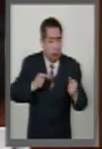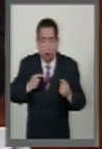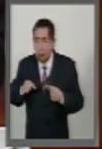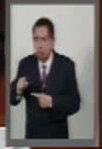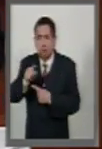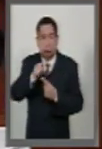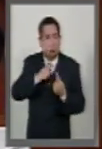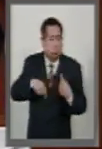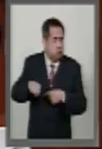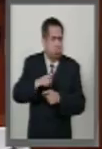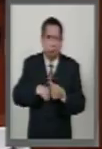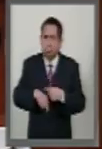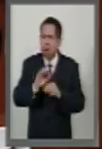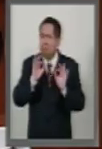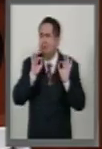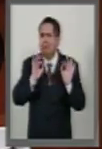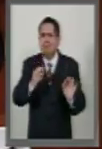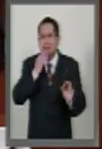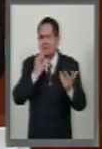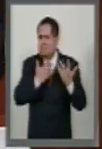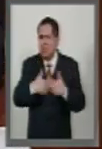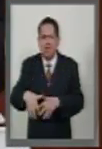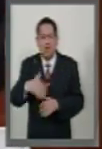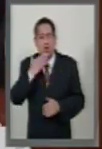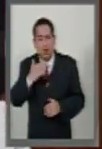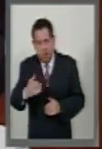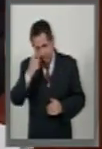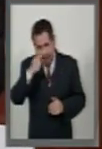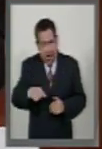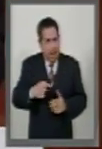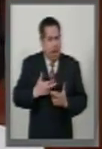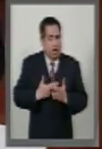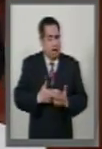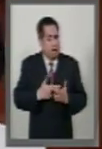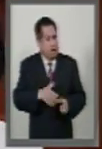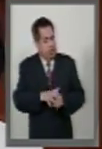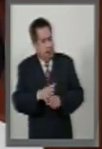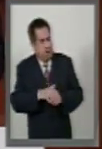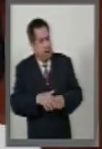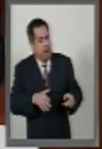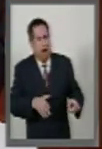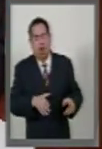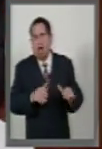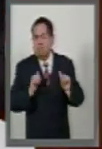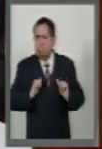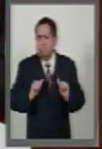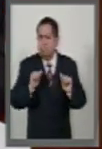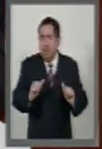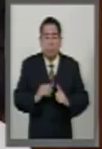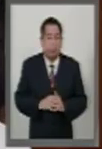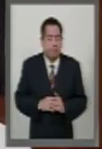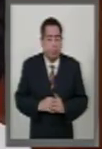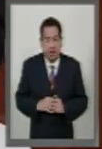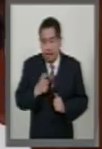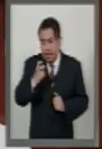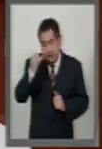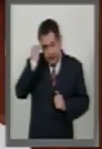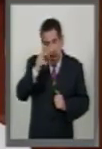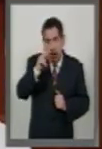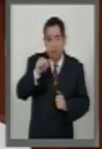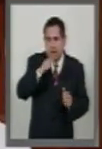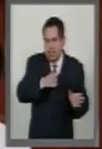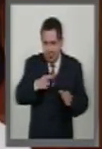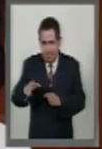los ciclos biológicos y permite también la recuperación de las especies. Estos sistemas